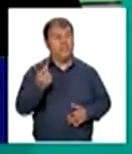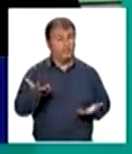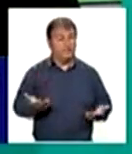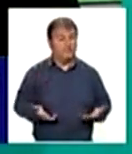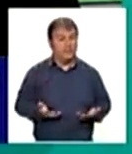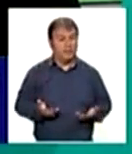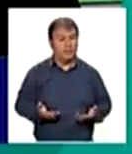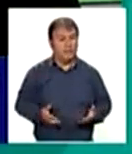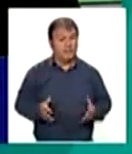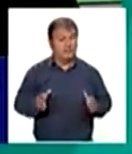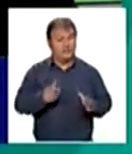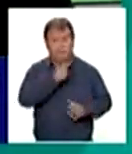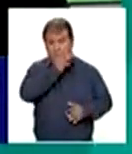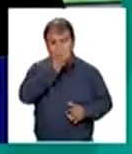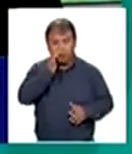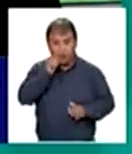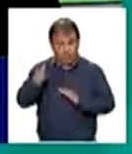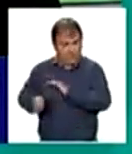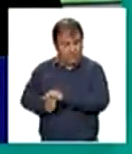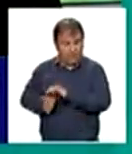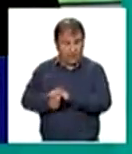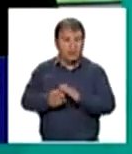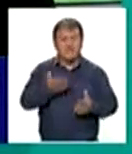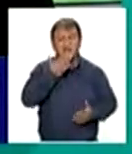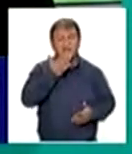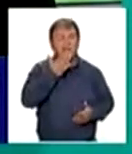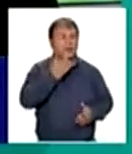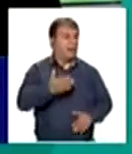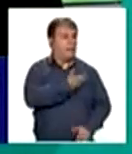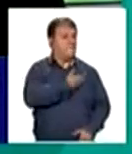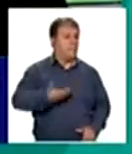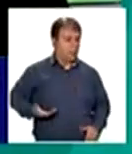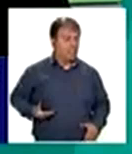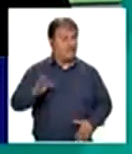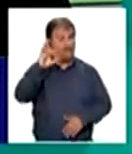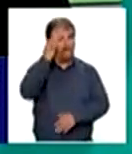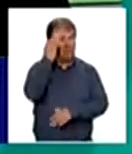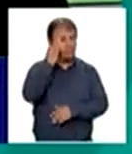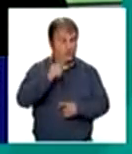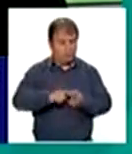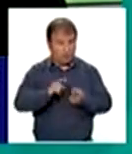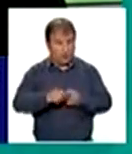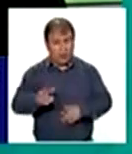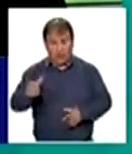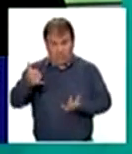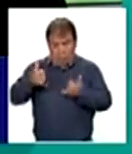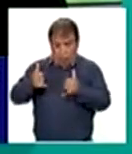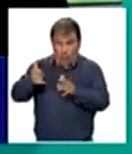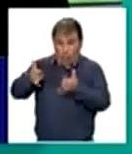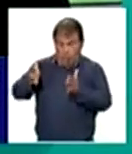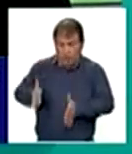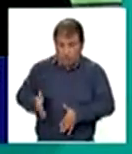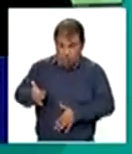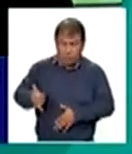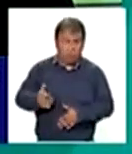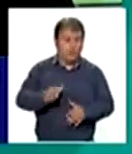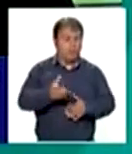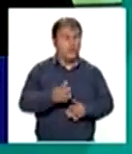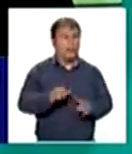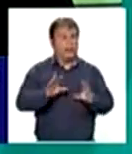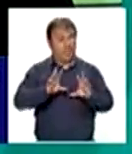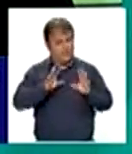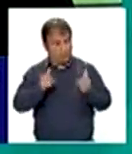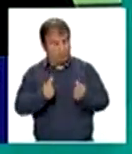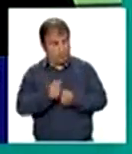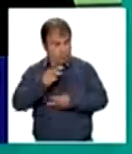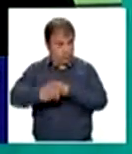Solamente eso es en estricta confidencialidad, y lo sabe el presidente de la Federación Deportiva, el deportista, la Agencia Mundial Antidopaje, bueno, y